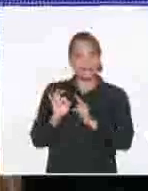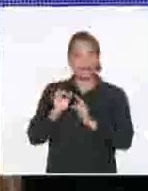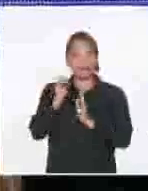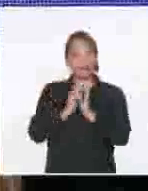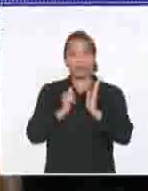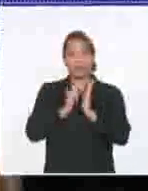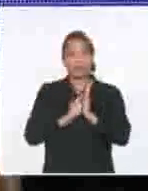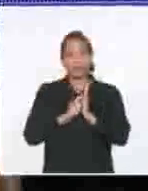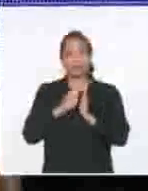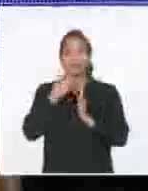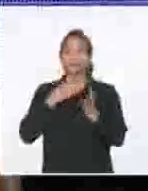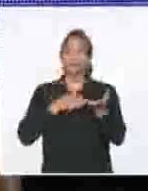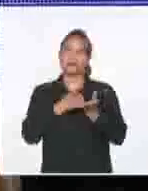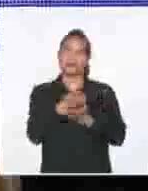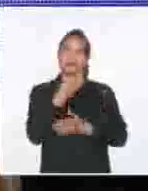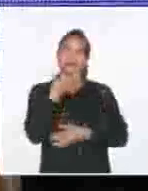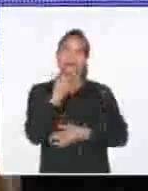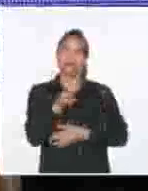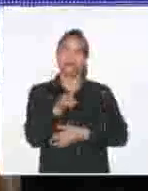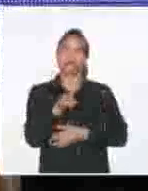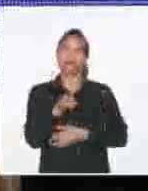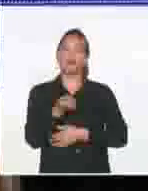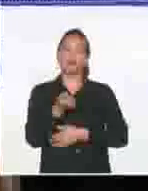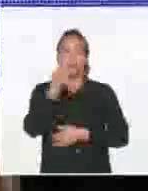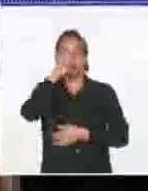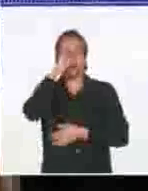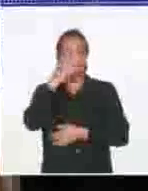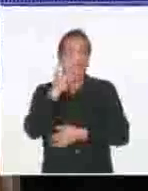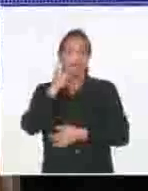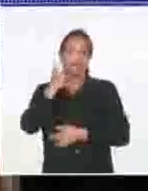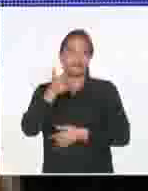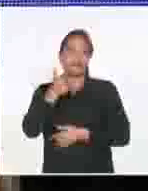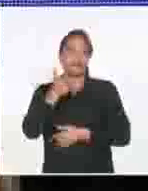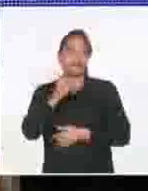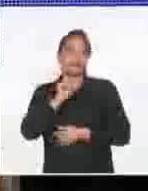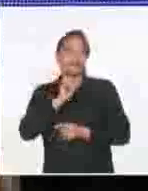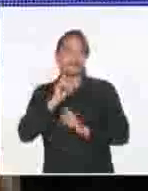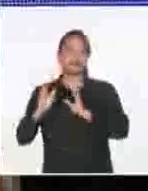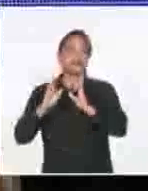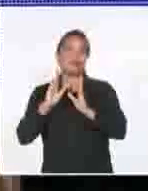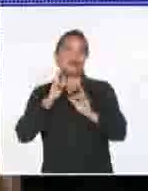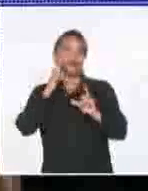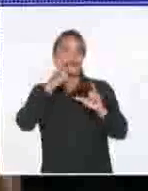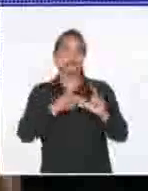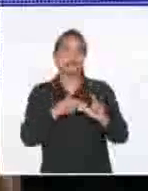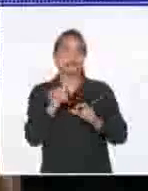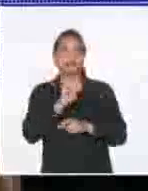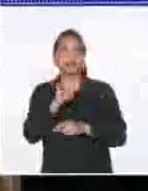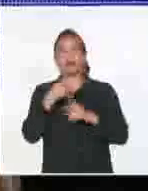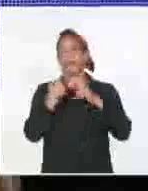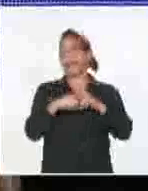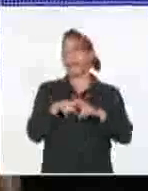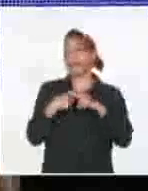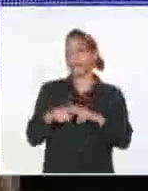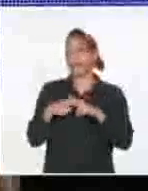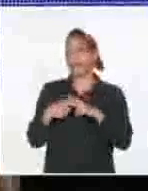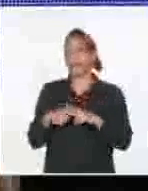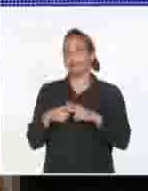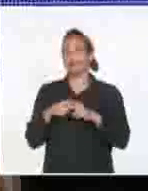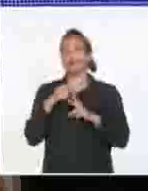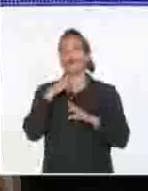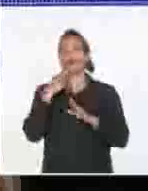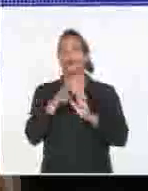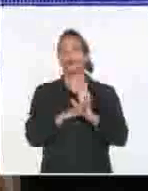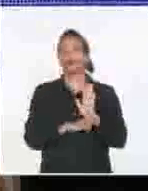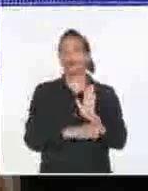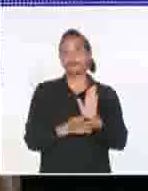solo determinado suministro, sino en particular los mantenimientos programados,